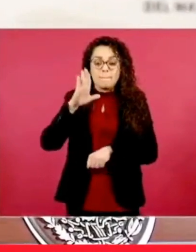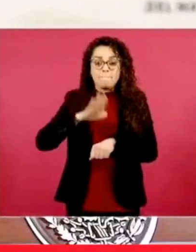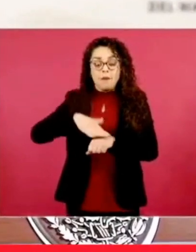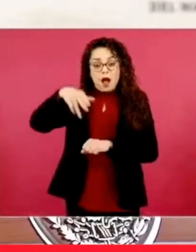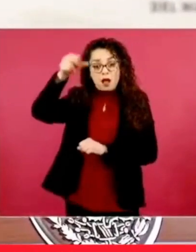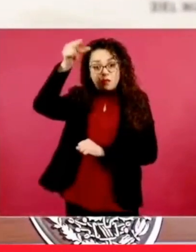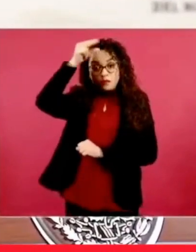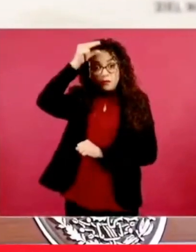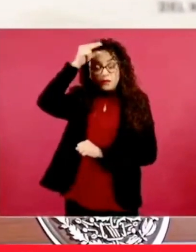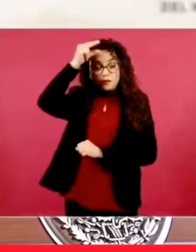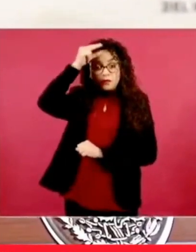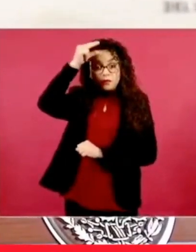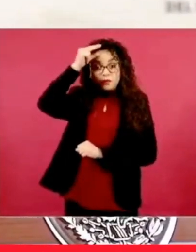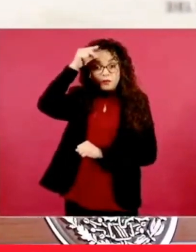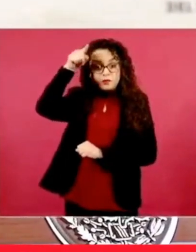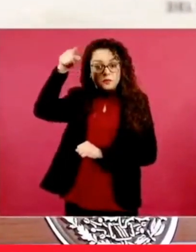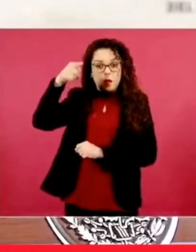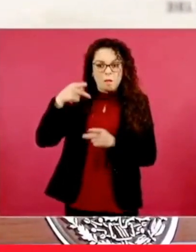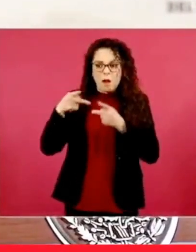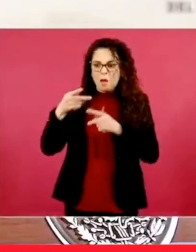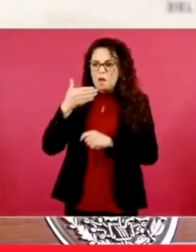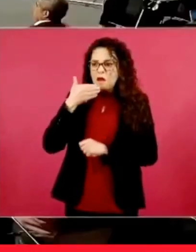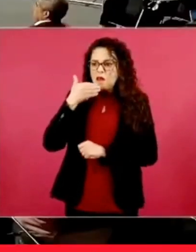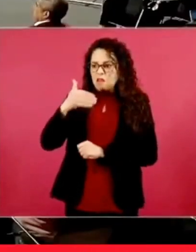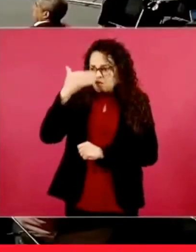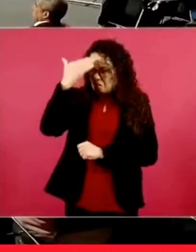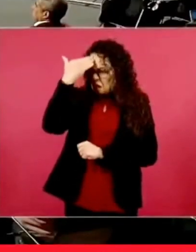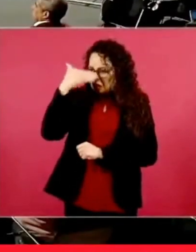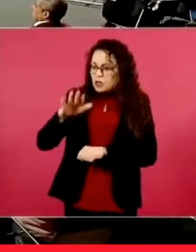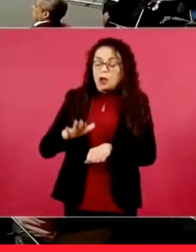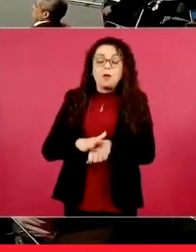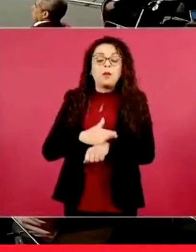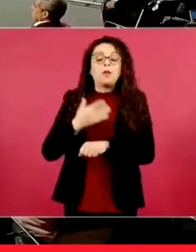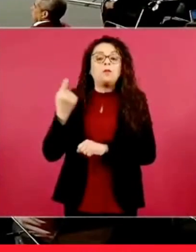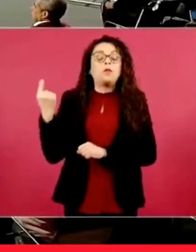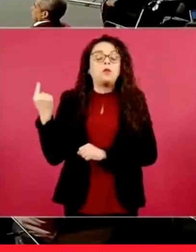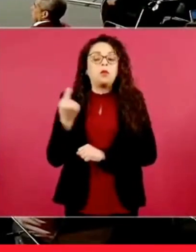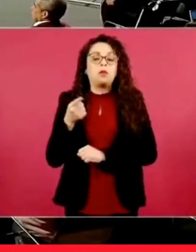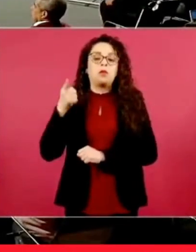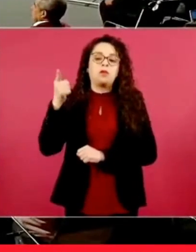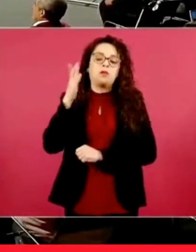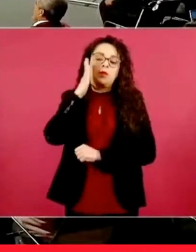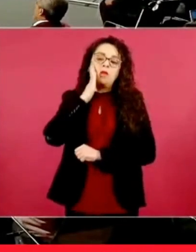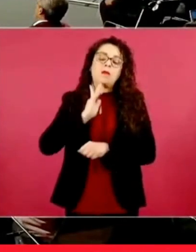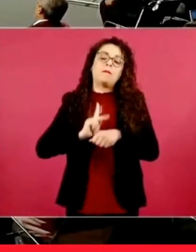son blancas. Ahora es una entrevista, entonces A en ver. la marcha,